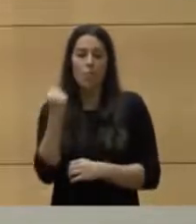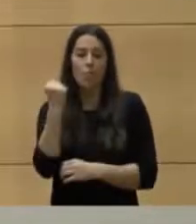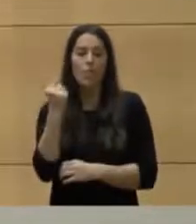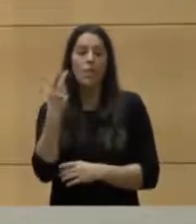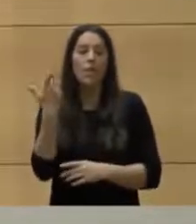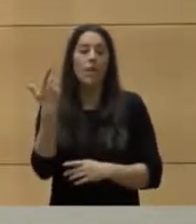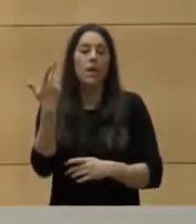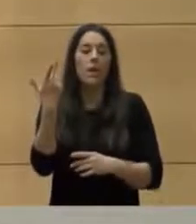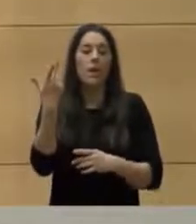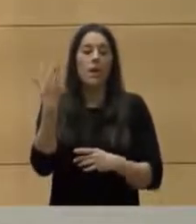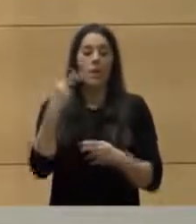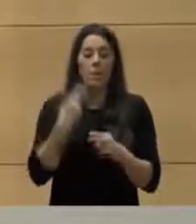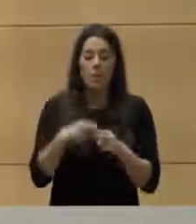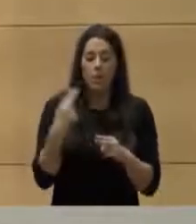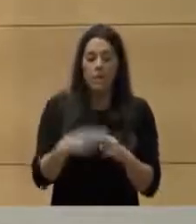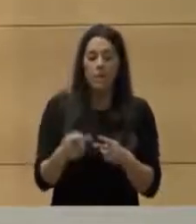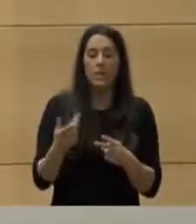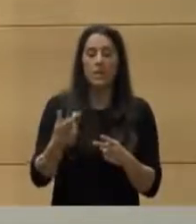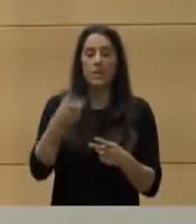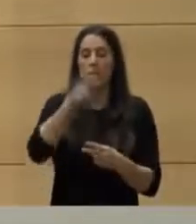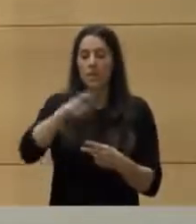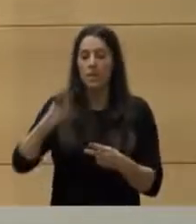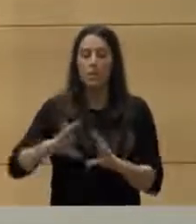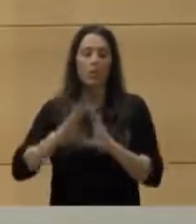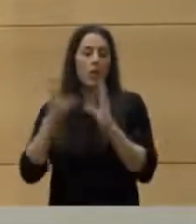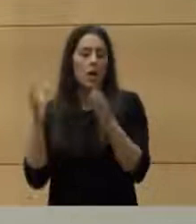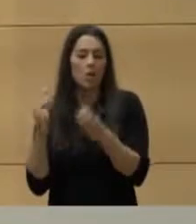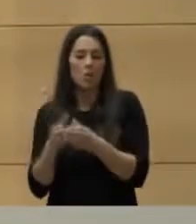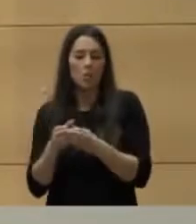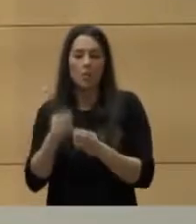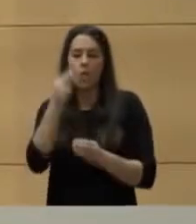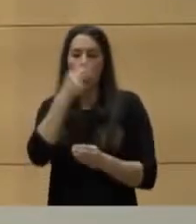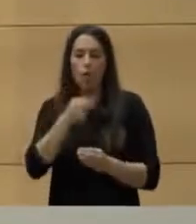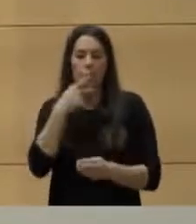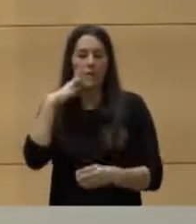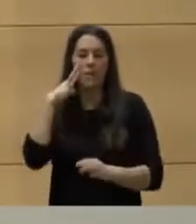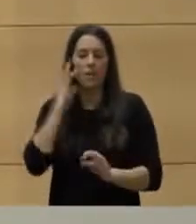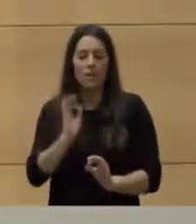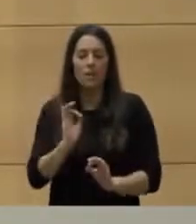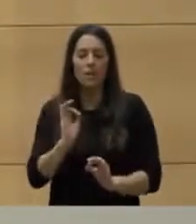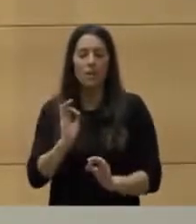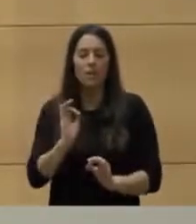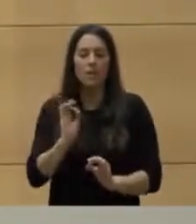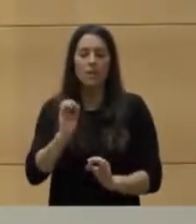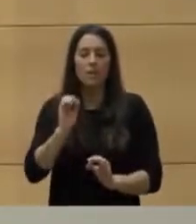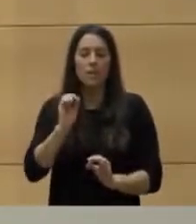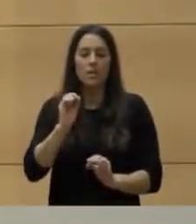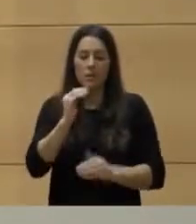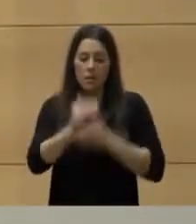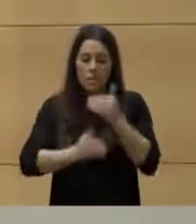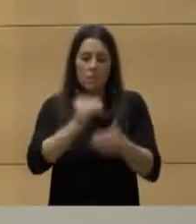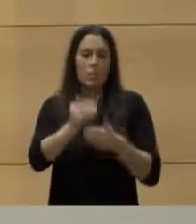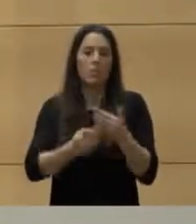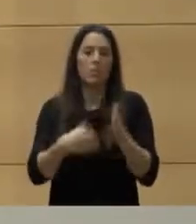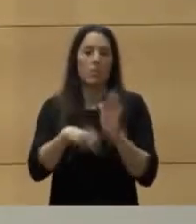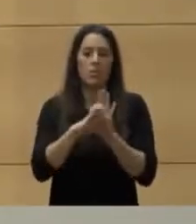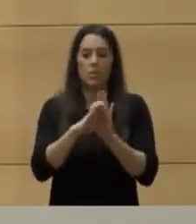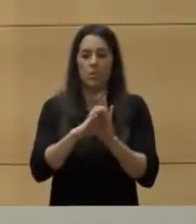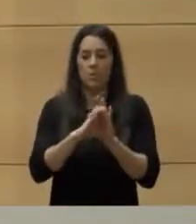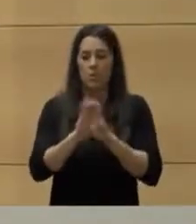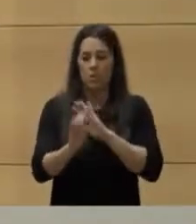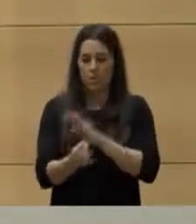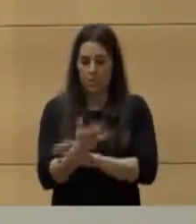colectivos que se comprometan desde el principio con esta operación, con este